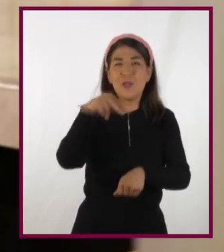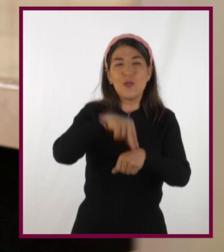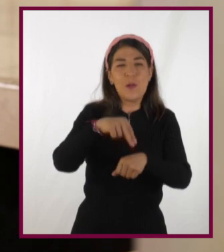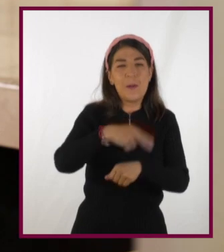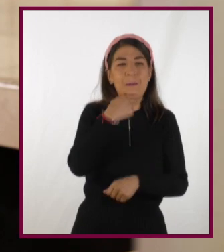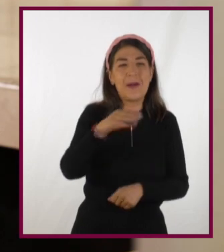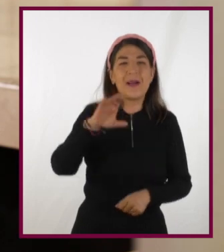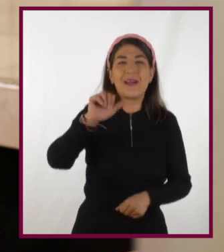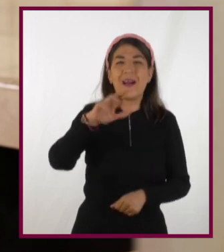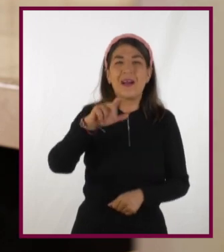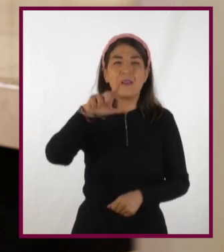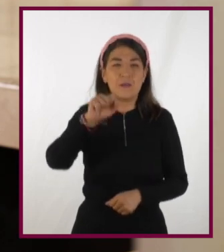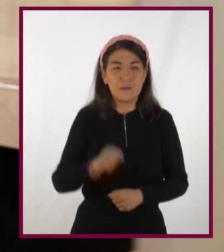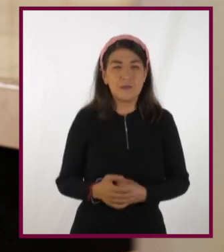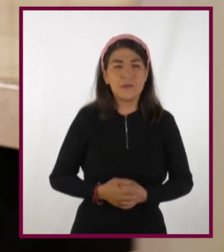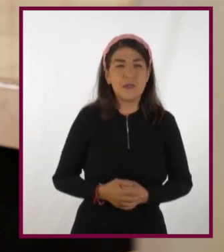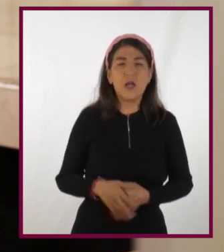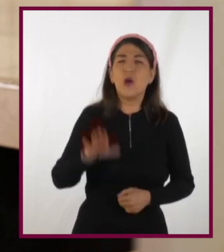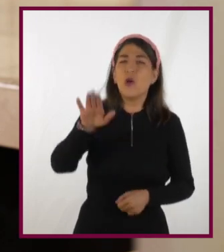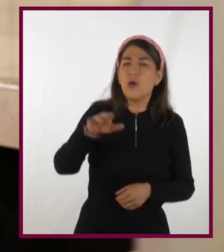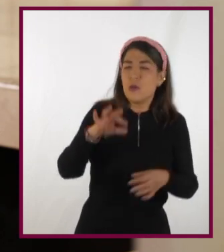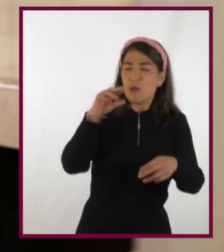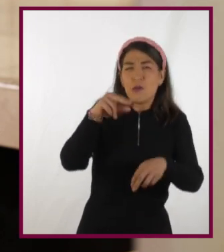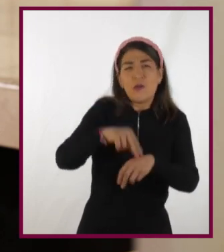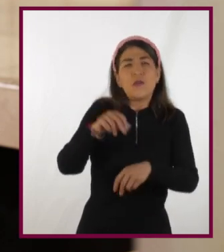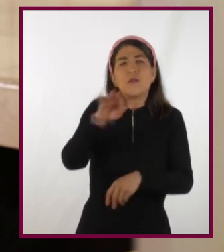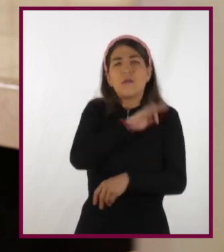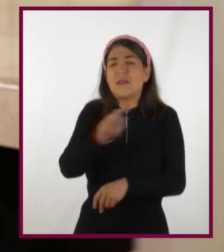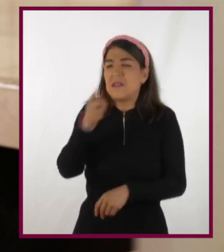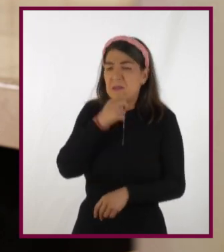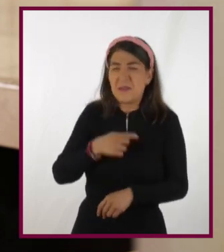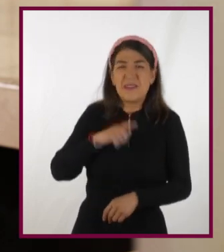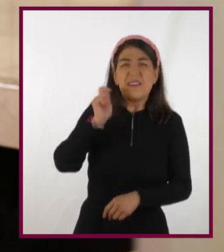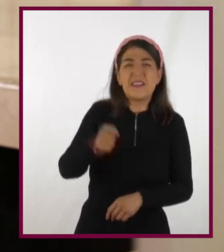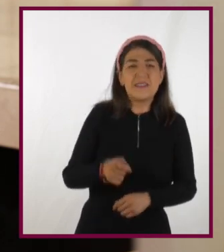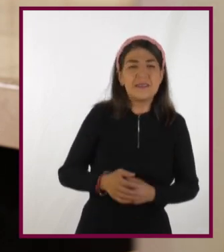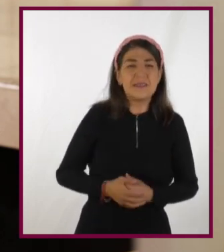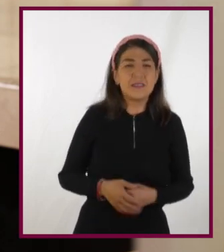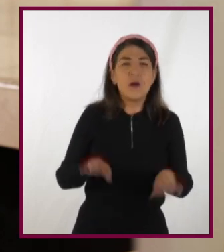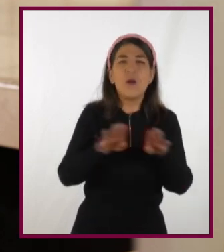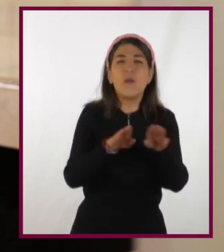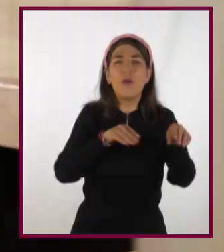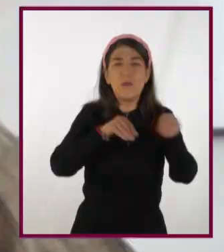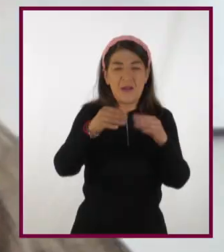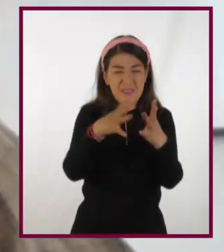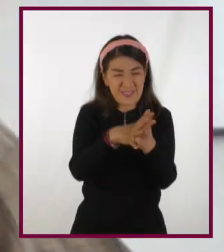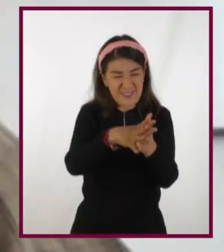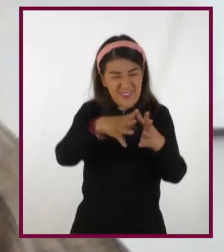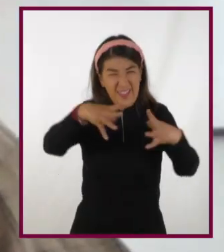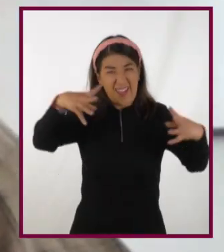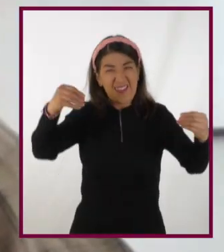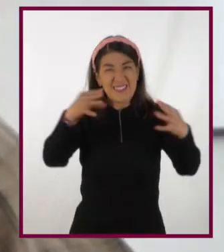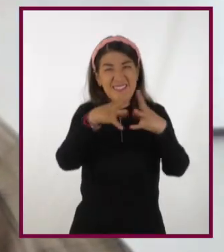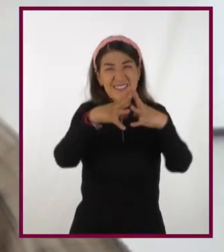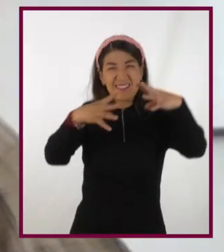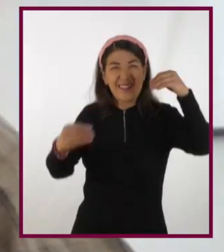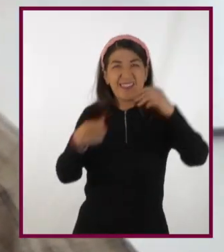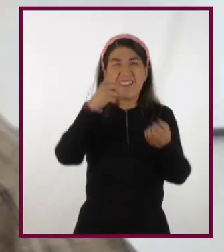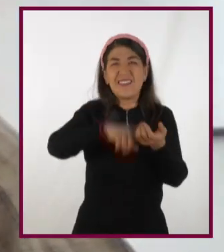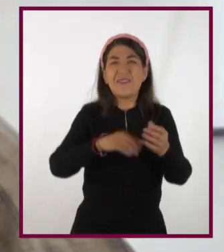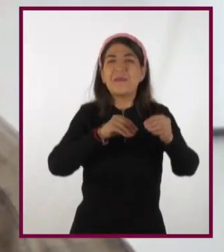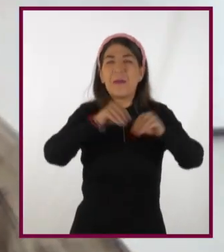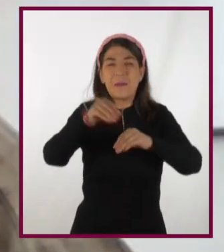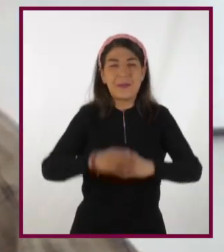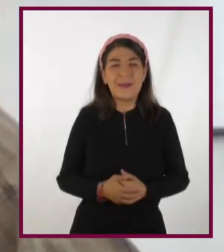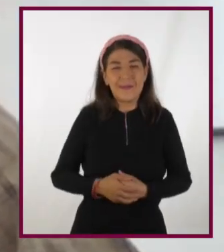con el doctor Carlos Málaga Higuíñez. Doctor, ¿nos puede decir qué es la viscosidad de un fluido? Ok, la viscosidad